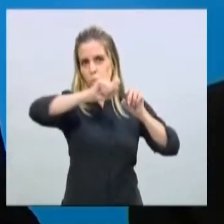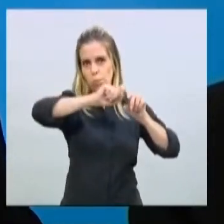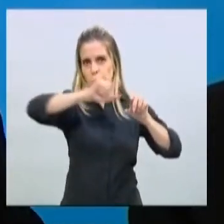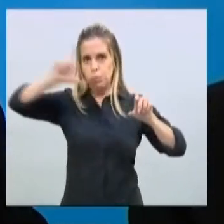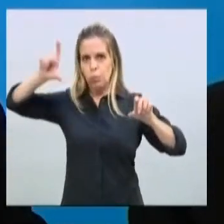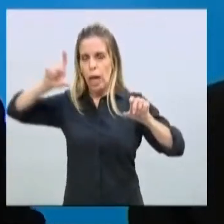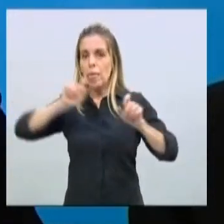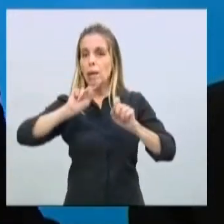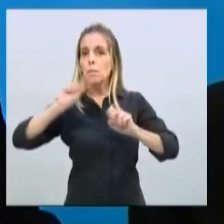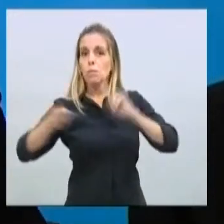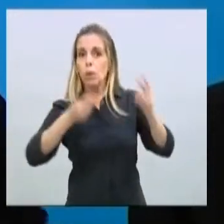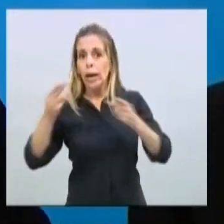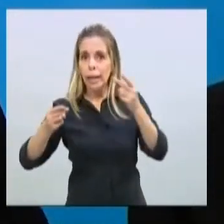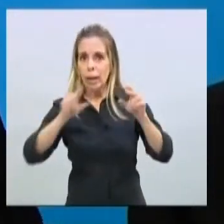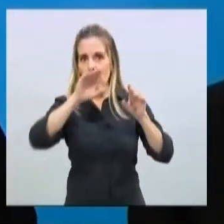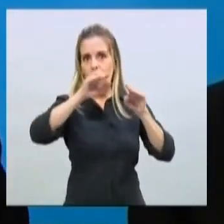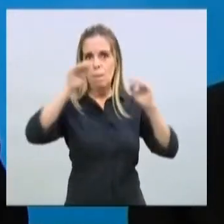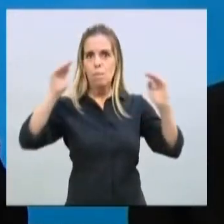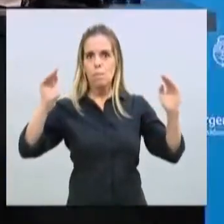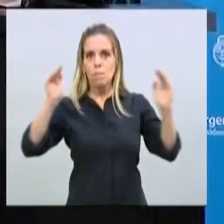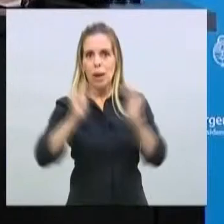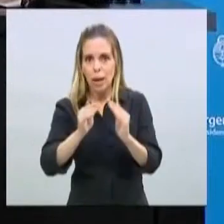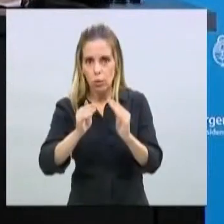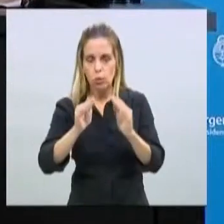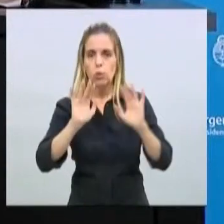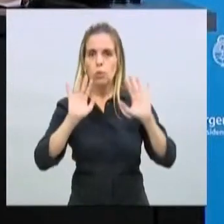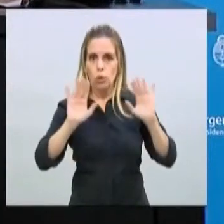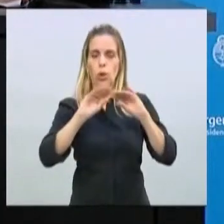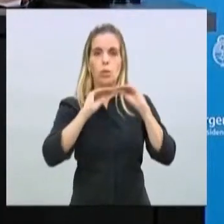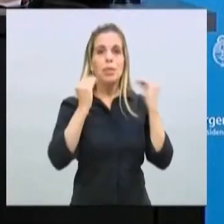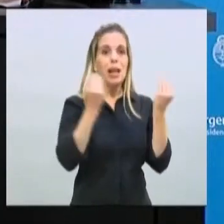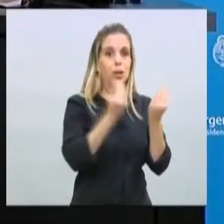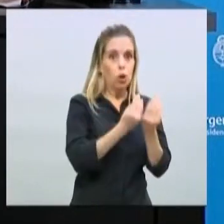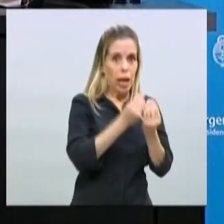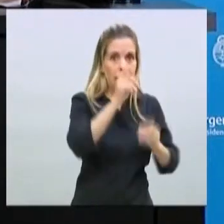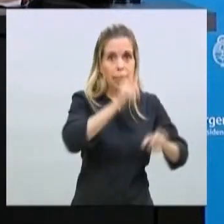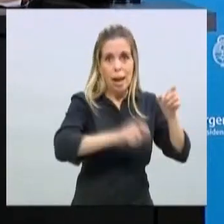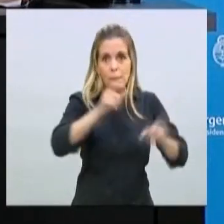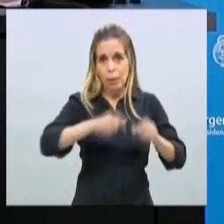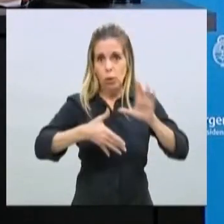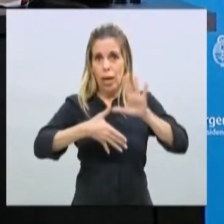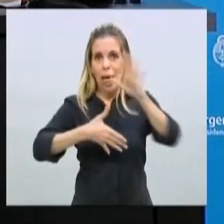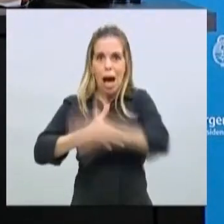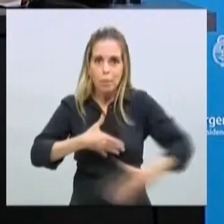fallecimientos. La Argentina hoy representa el 0,3% de los casos de América.